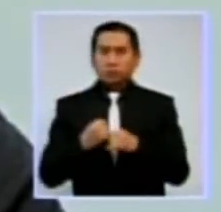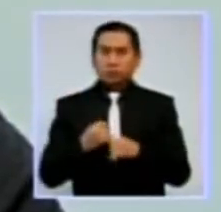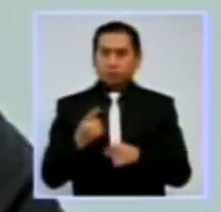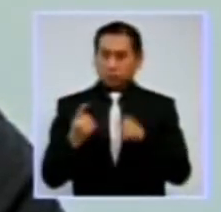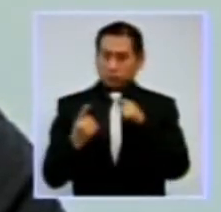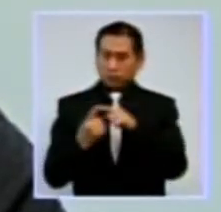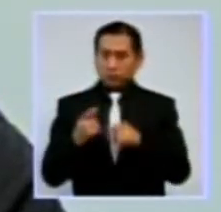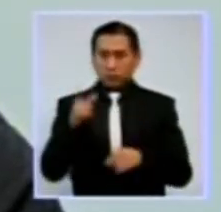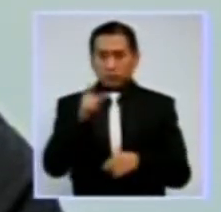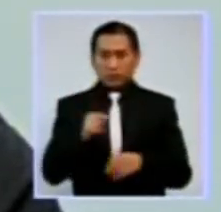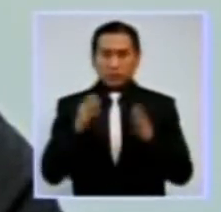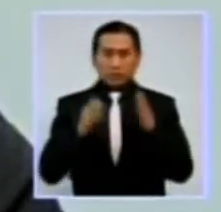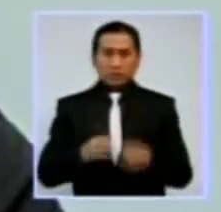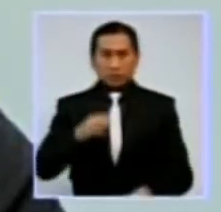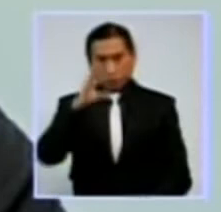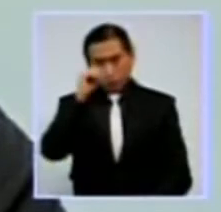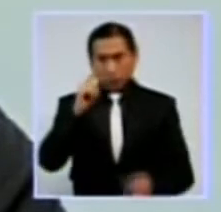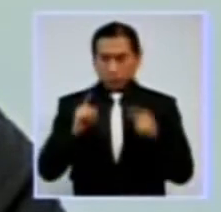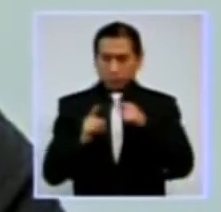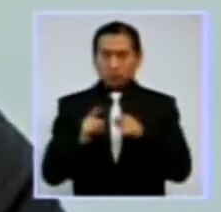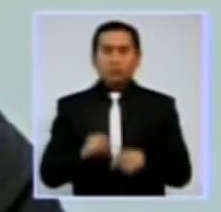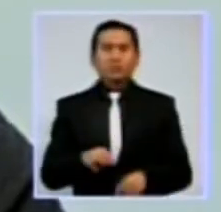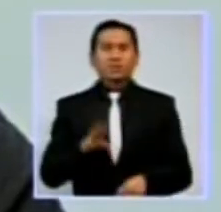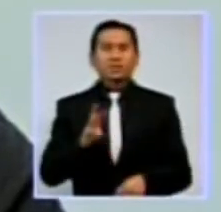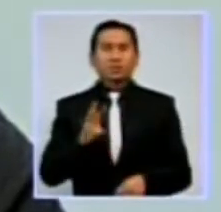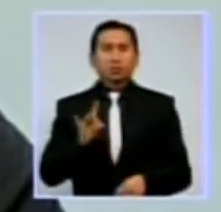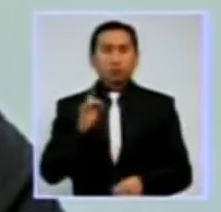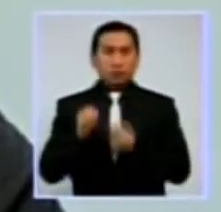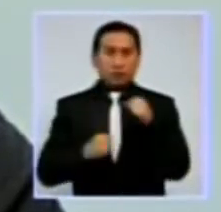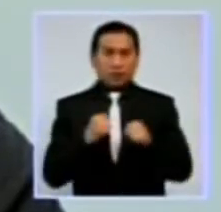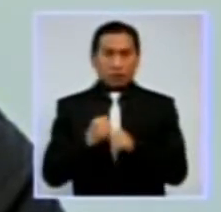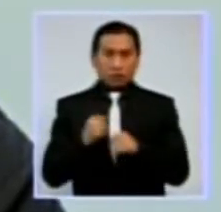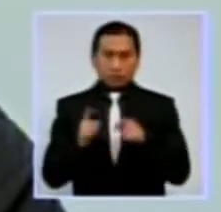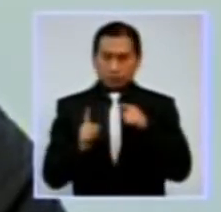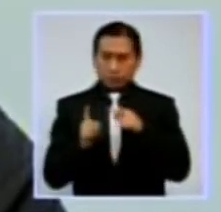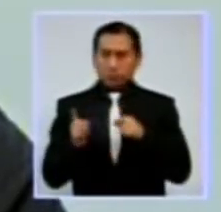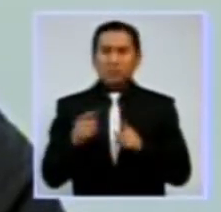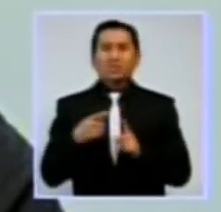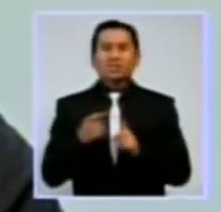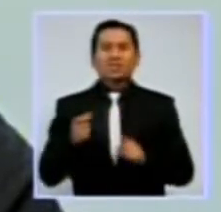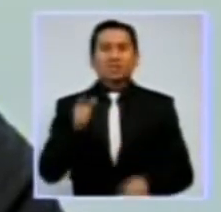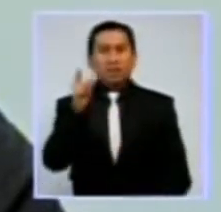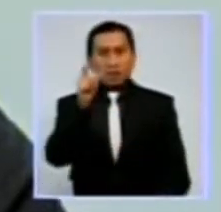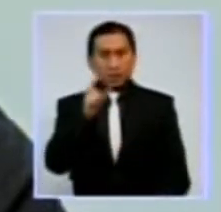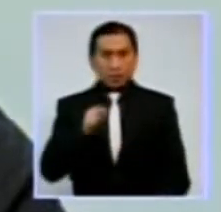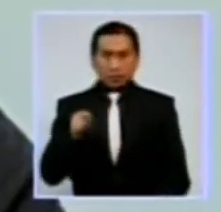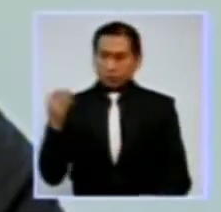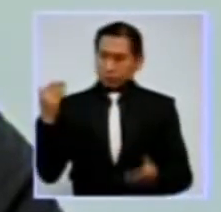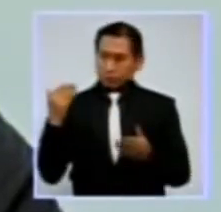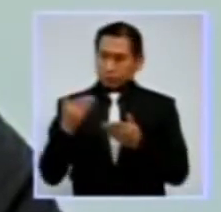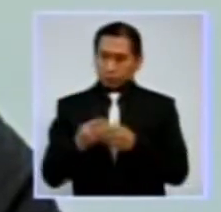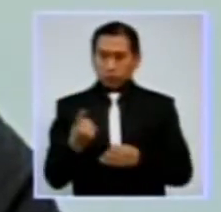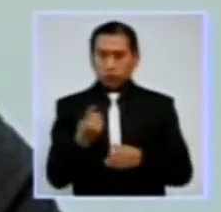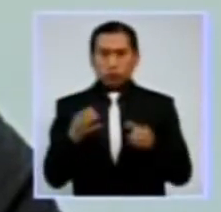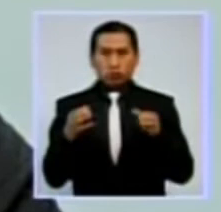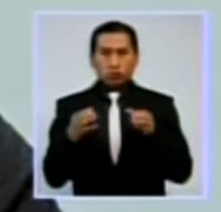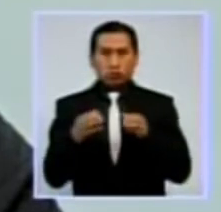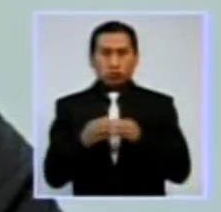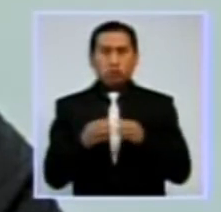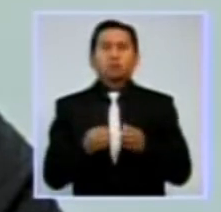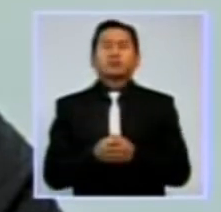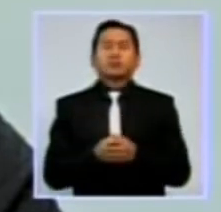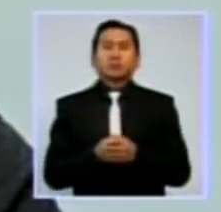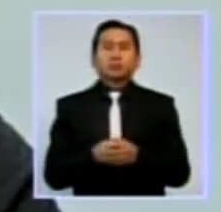italiana de sexo masculino en 68 años de edad que procede de italia se encuentra bajo aislamiento